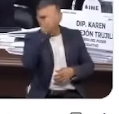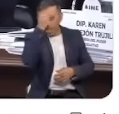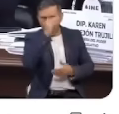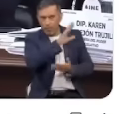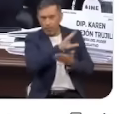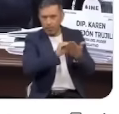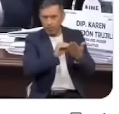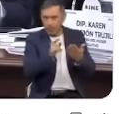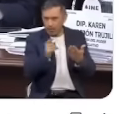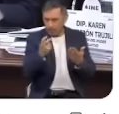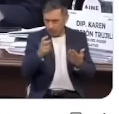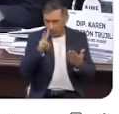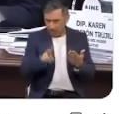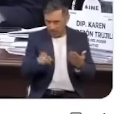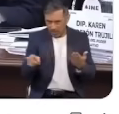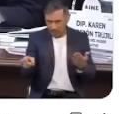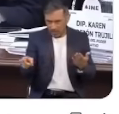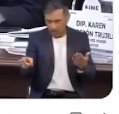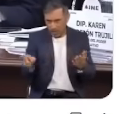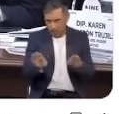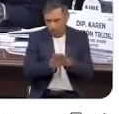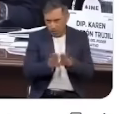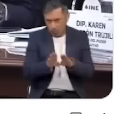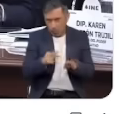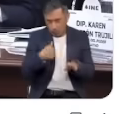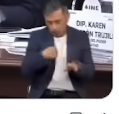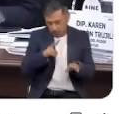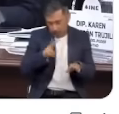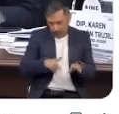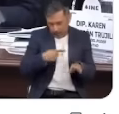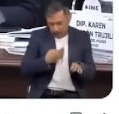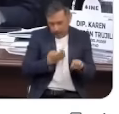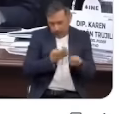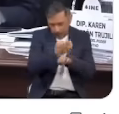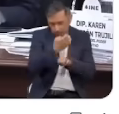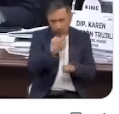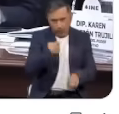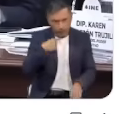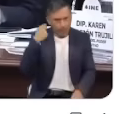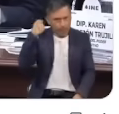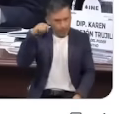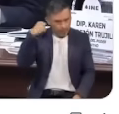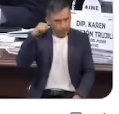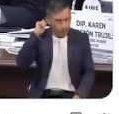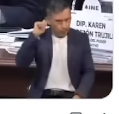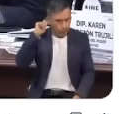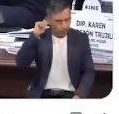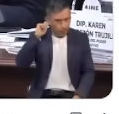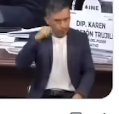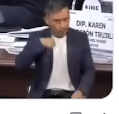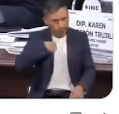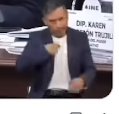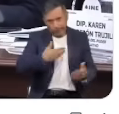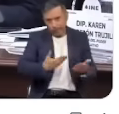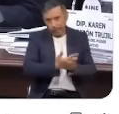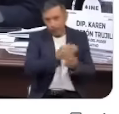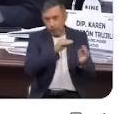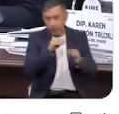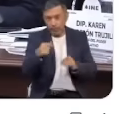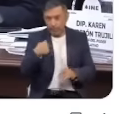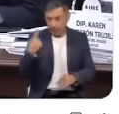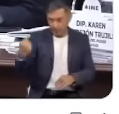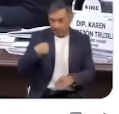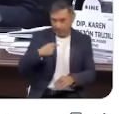clasismo porque yo soy provinciano vengo de Tabasco si esto no es racismo o